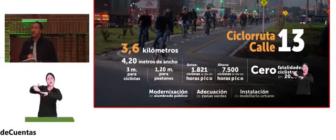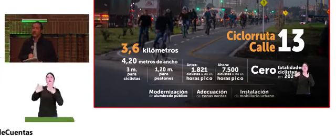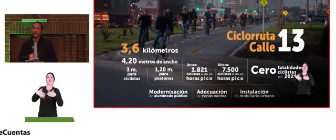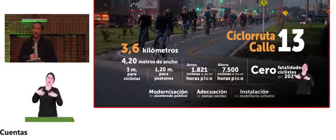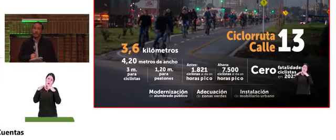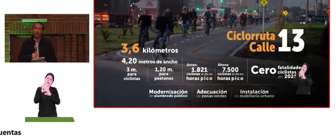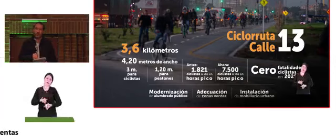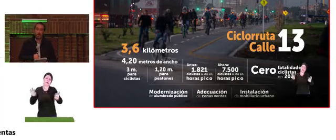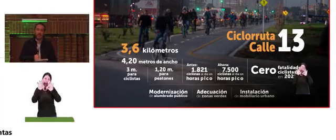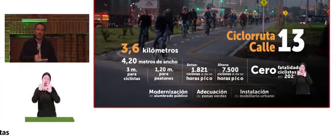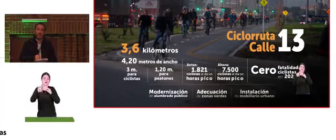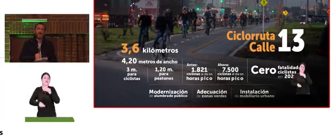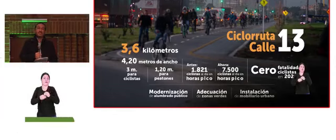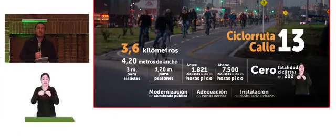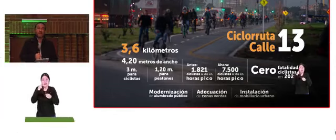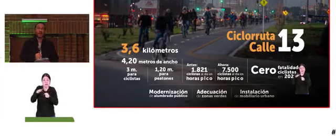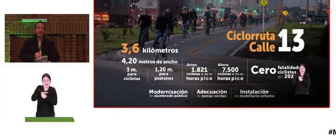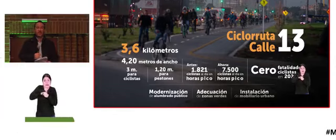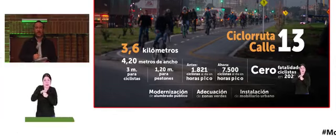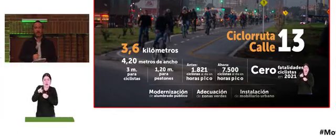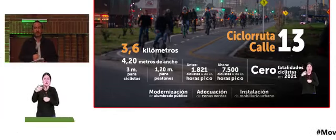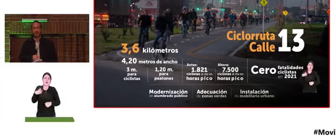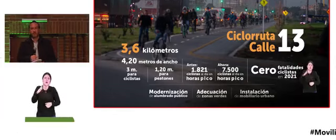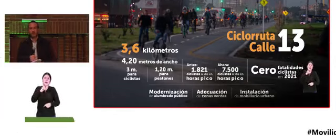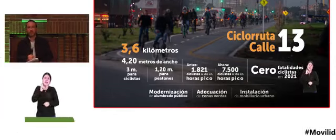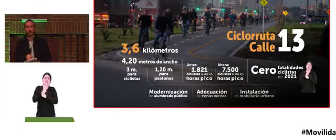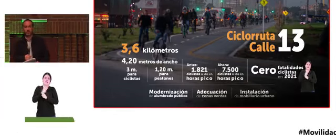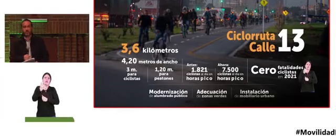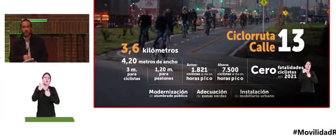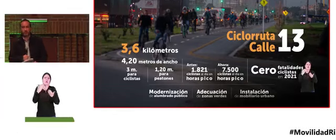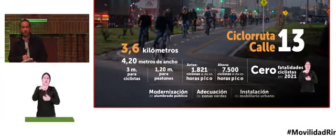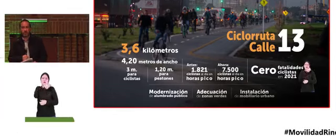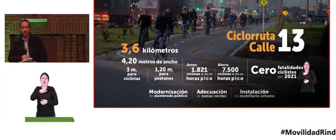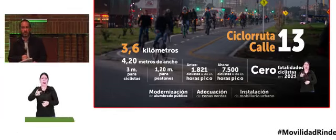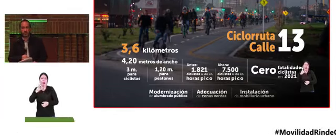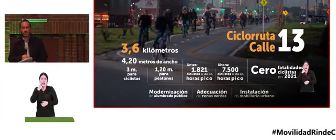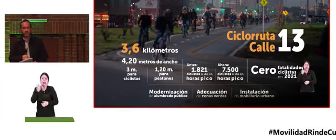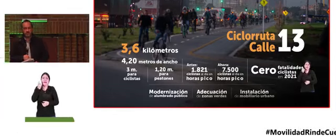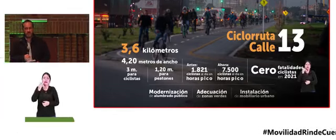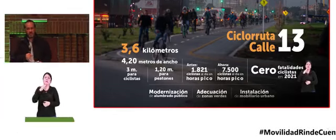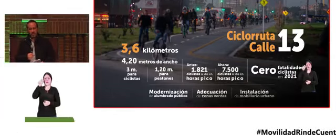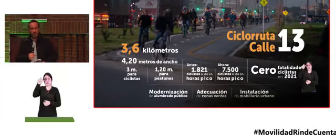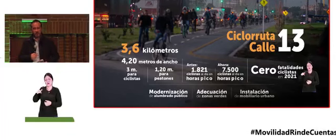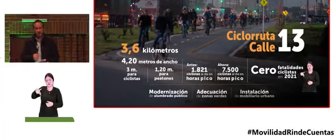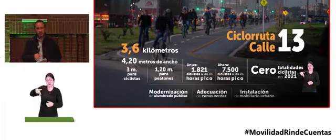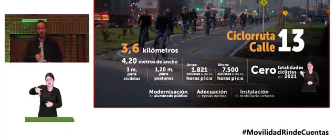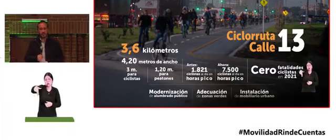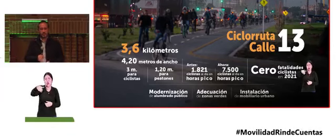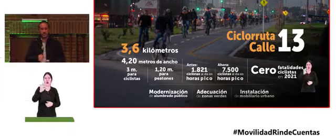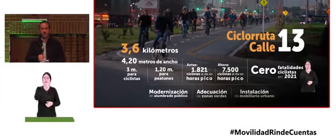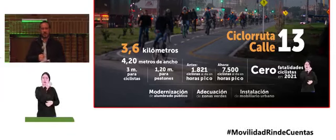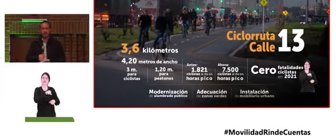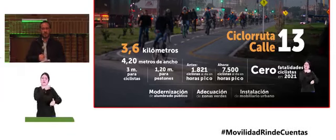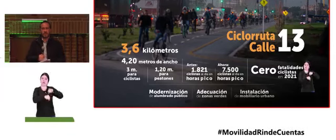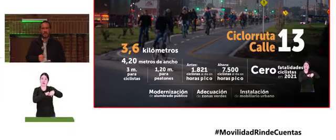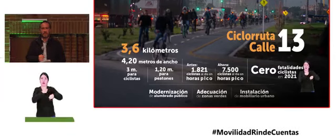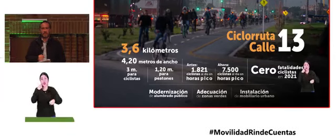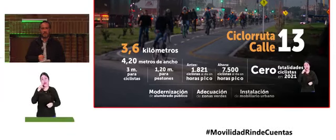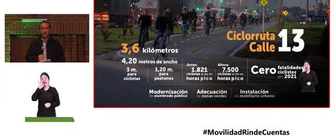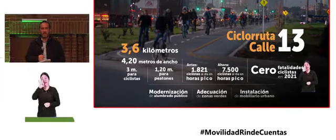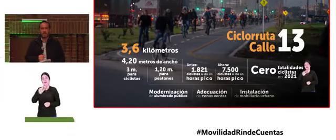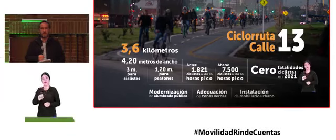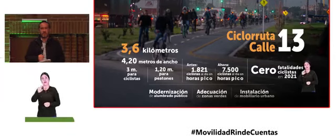y una vulnerabilidad adicional a nuestros actores vulnerables como son el peatón y el ciclista. Y por eso esos 3.6 kilómetros que